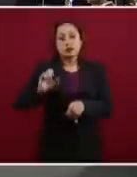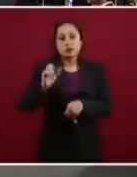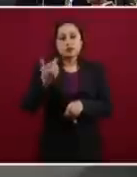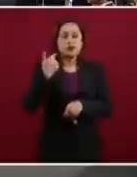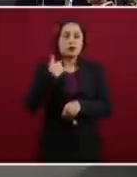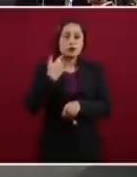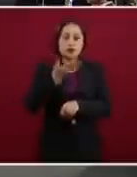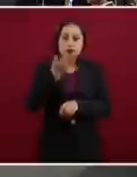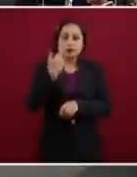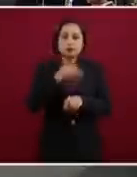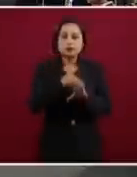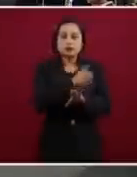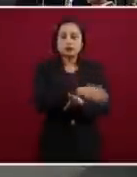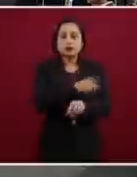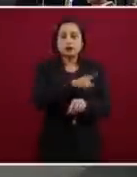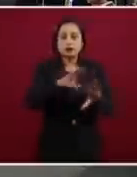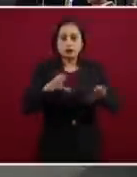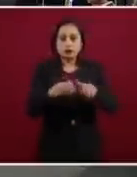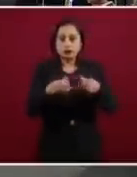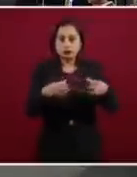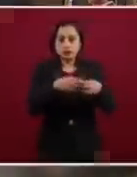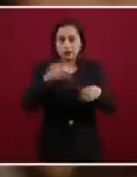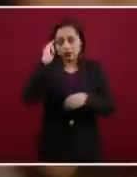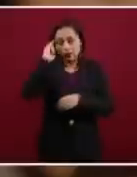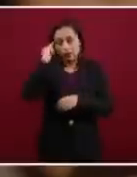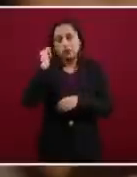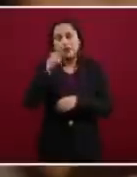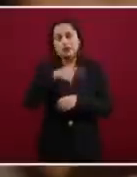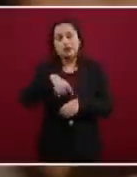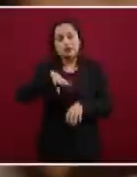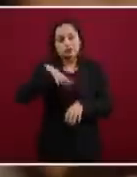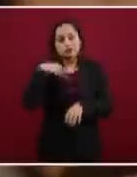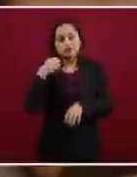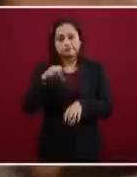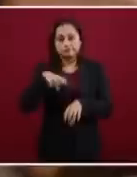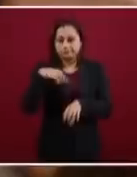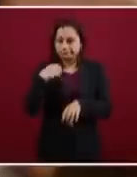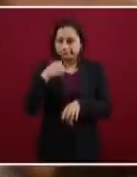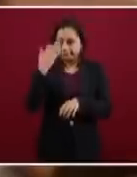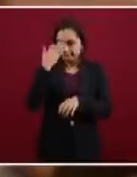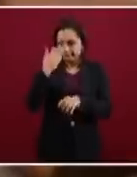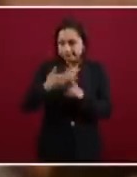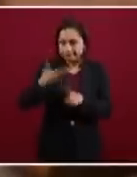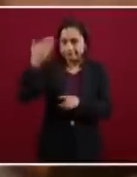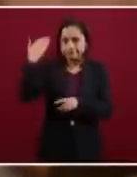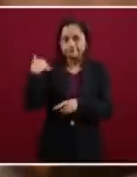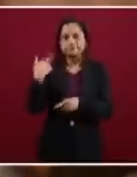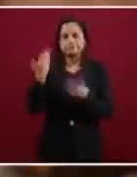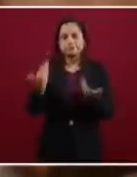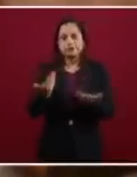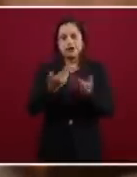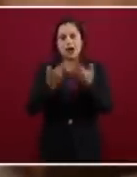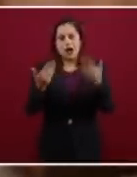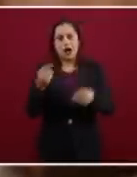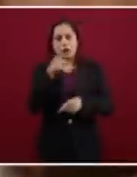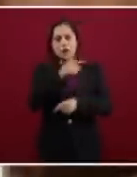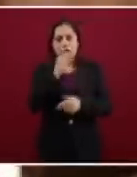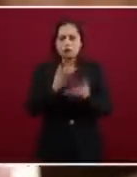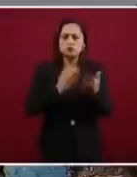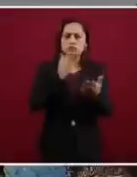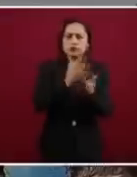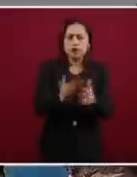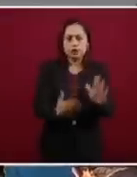años los indígenas guarijíos y luchando contra este punto usted hoy viene y les ofrece esto pero